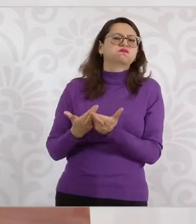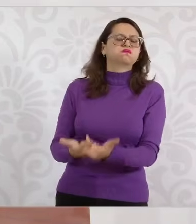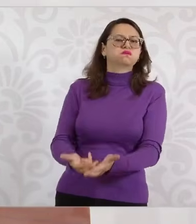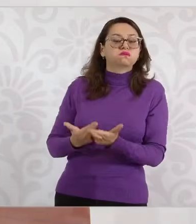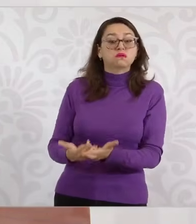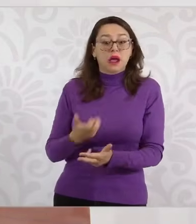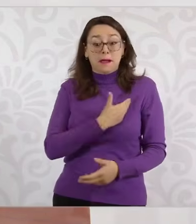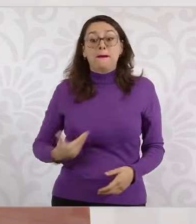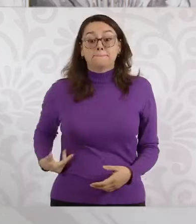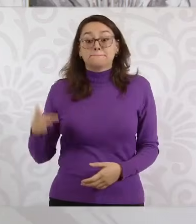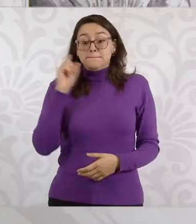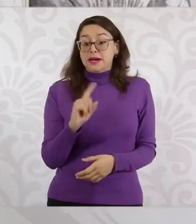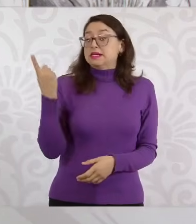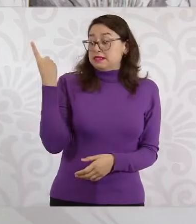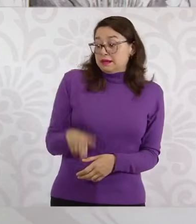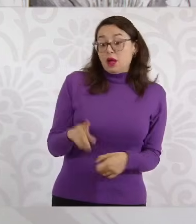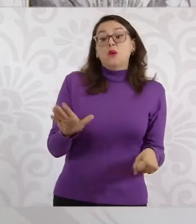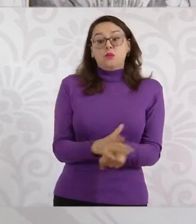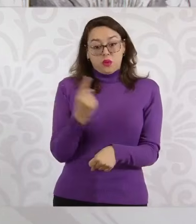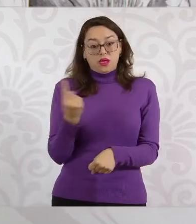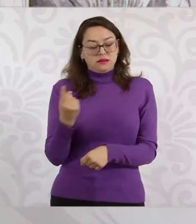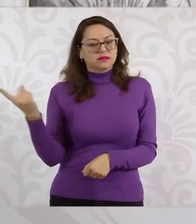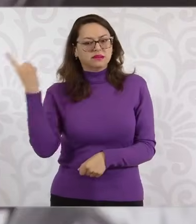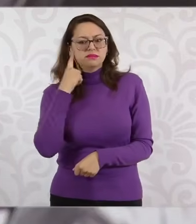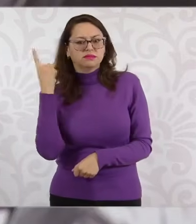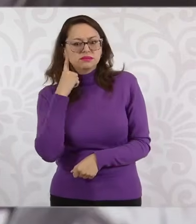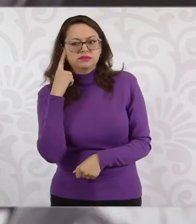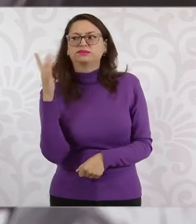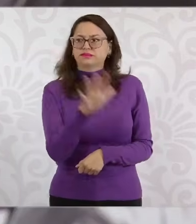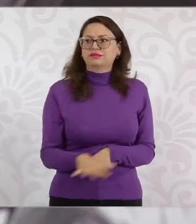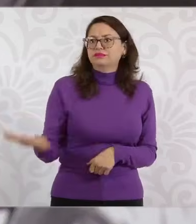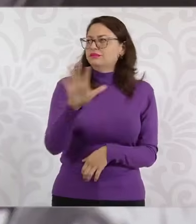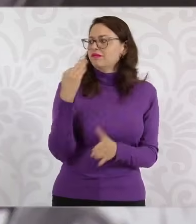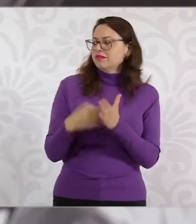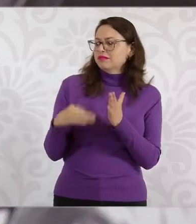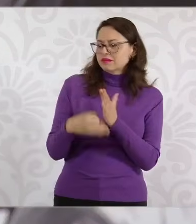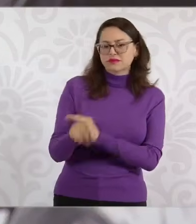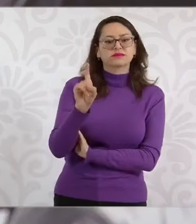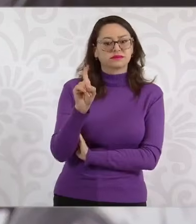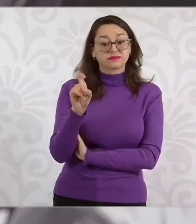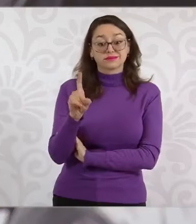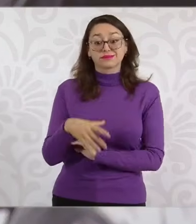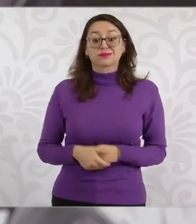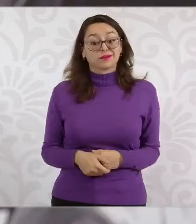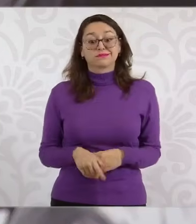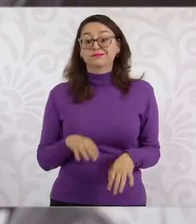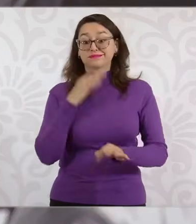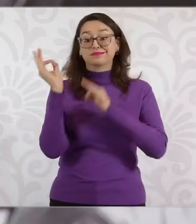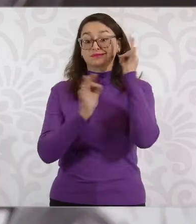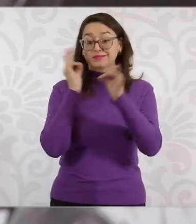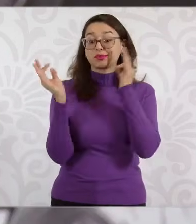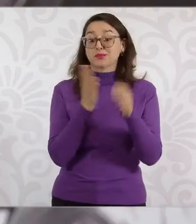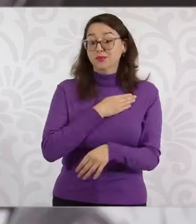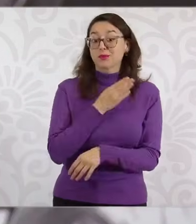la presidenta, derivado del conocimiento que se tuvo de la zona, de los recorridos, y es una gran noticia